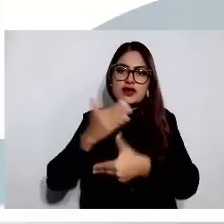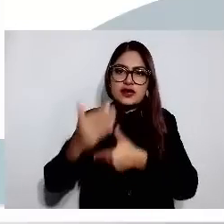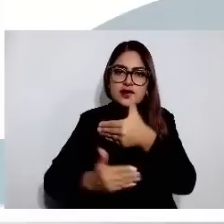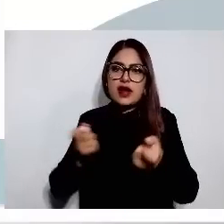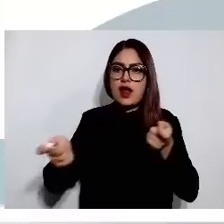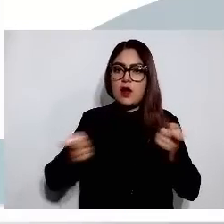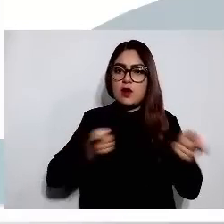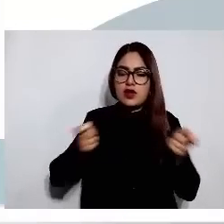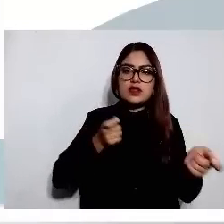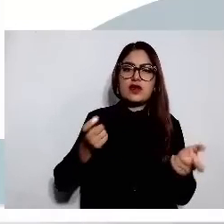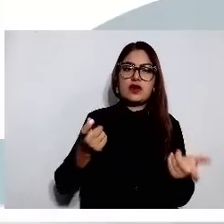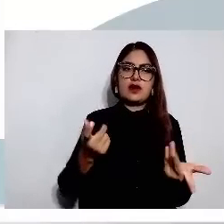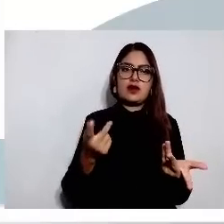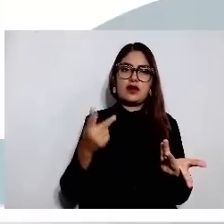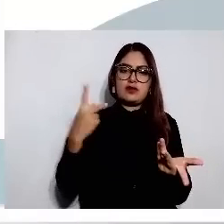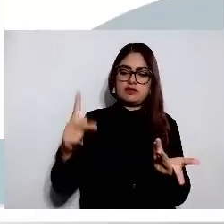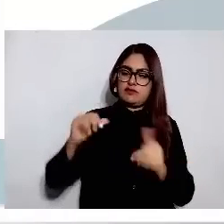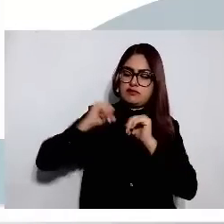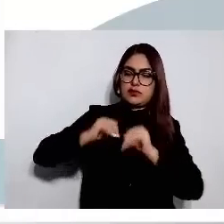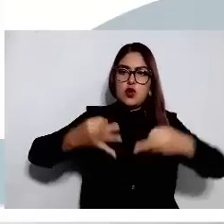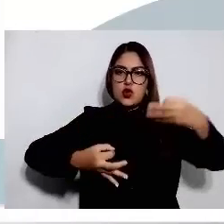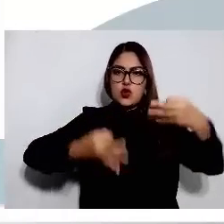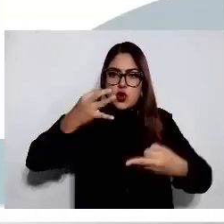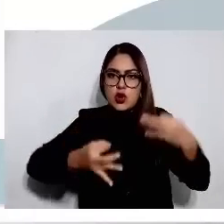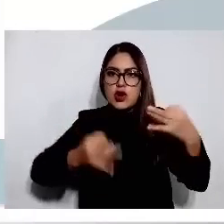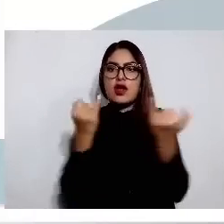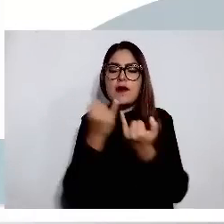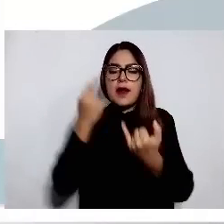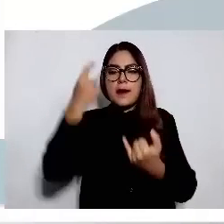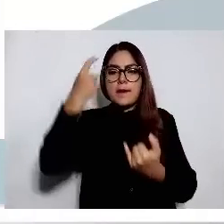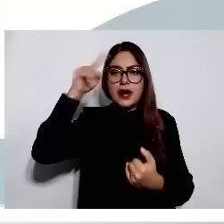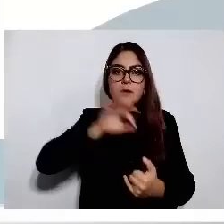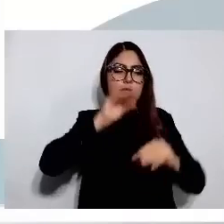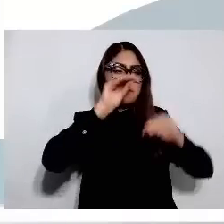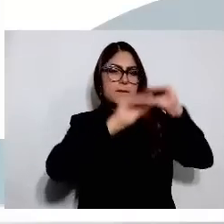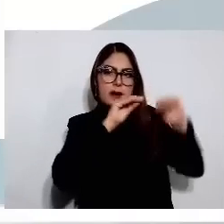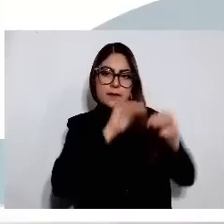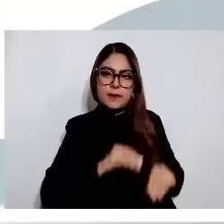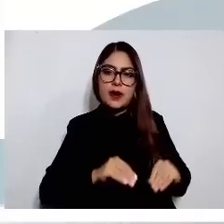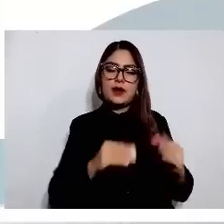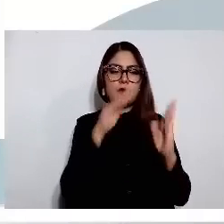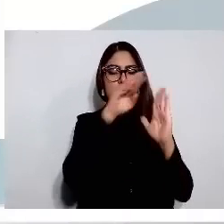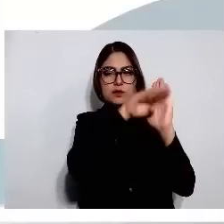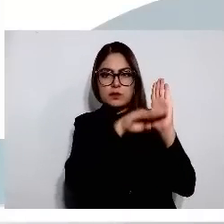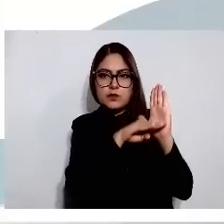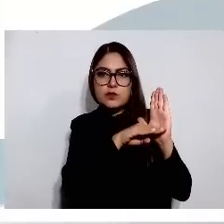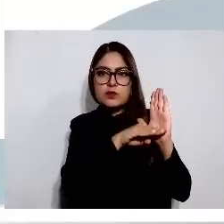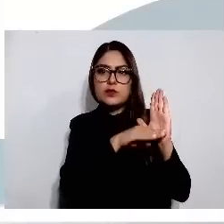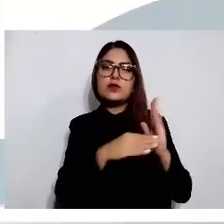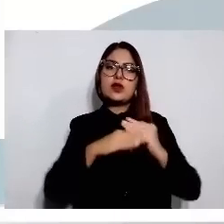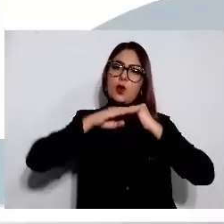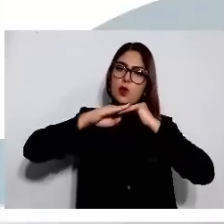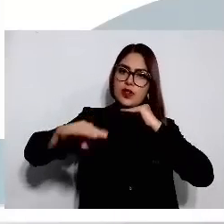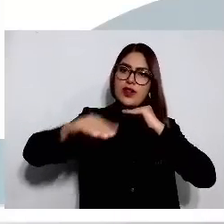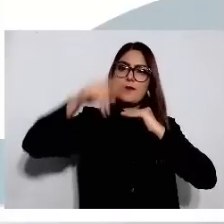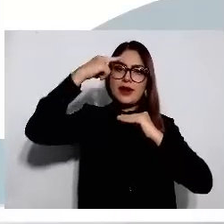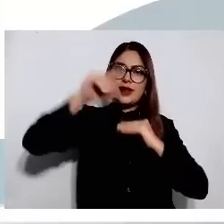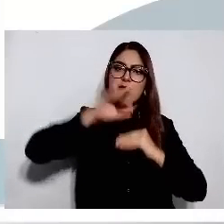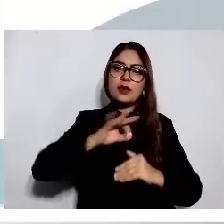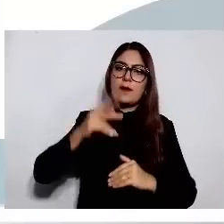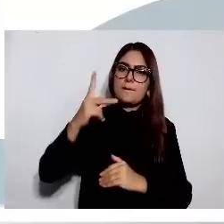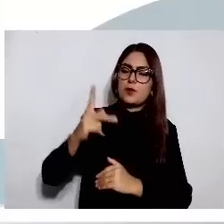se creen políticas de igualdad dentro de los poderes judiciales, para transformar el poder judicial. Y tiene